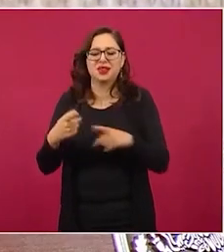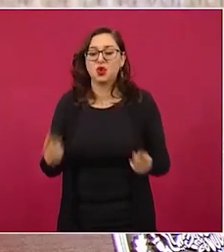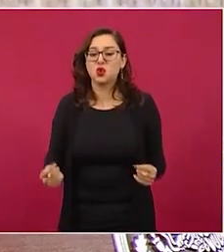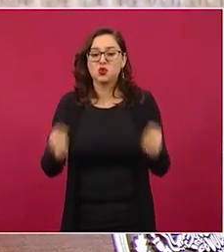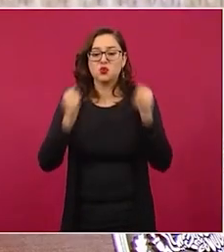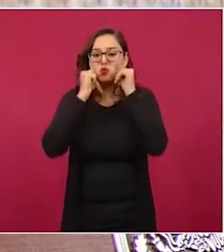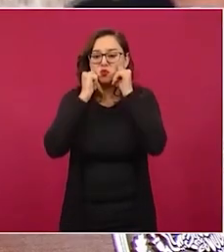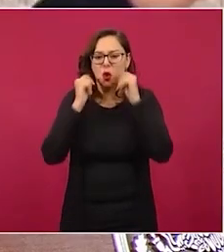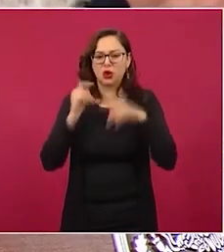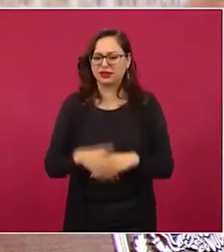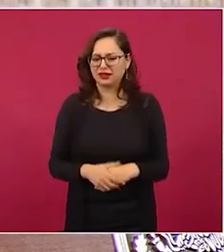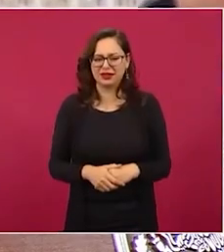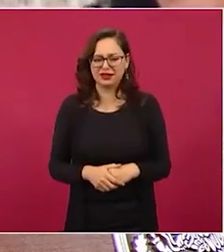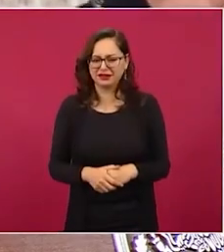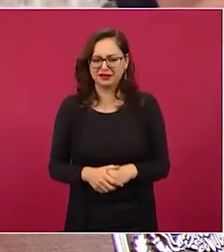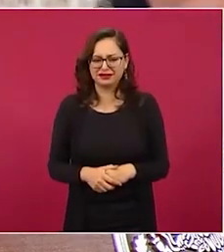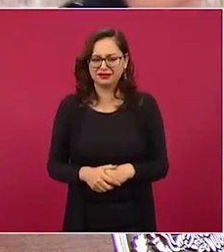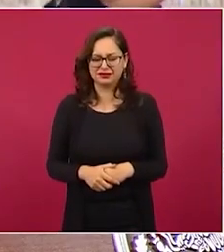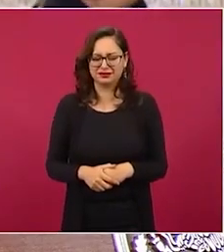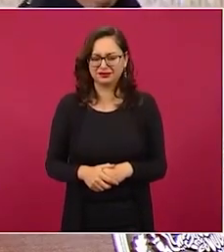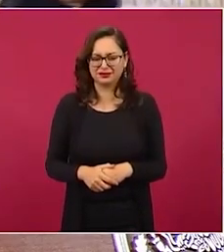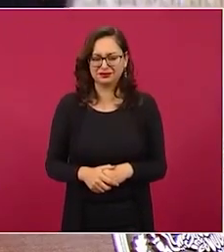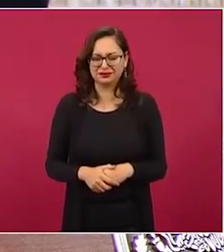Habían las convenciones.